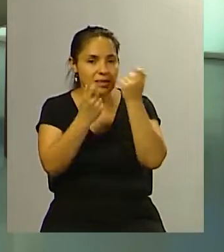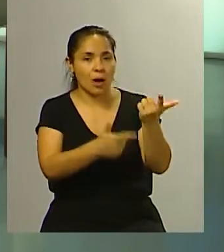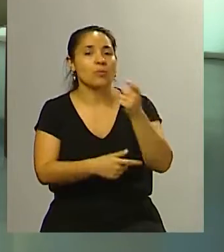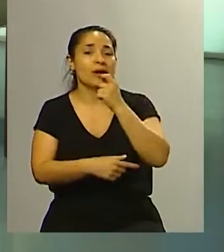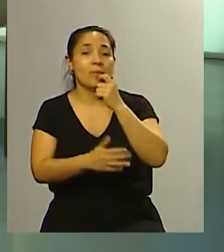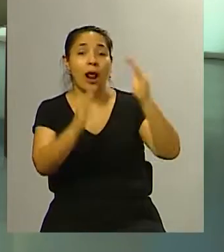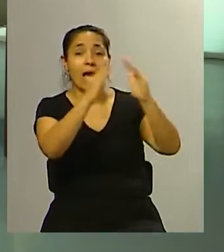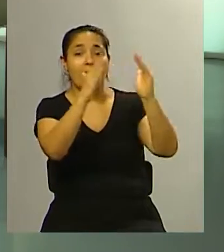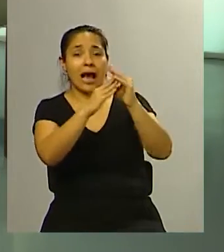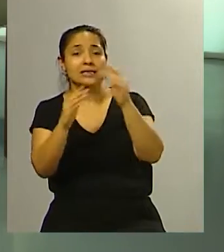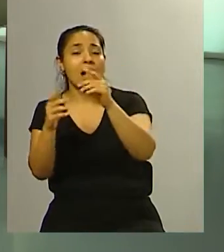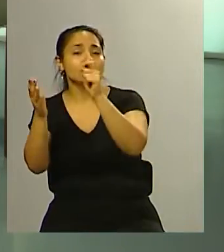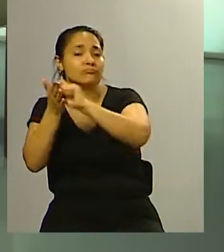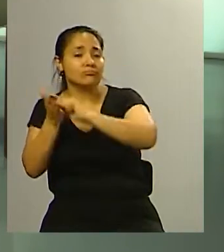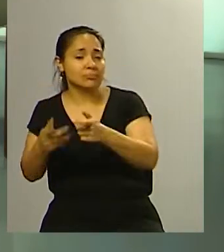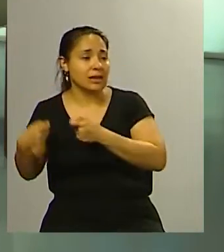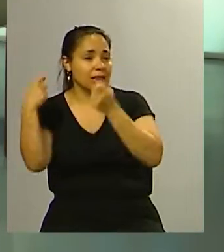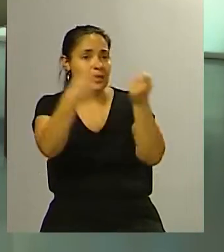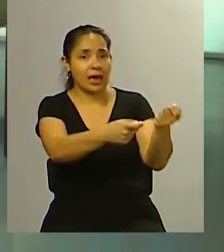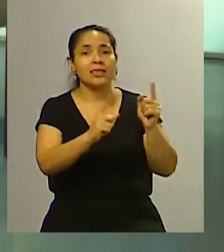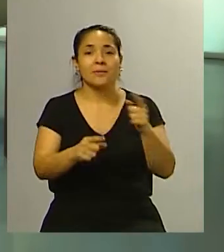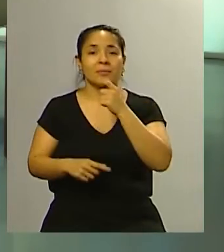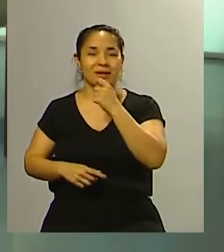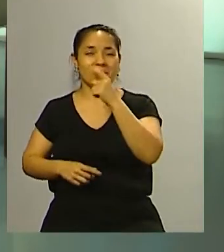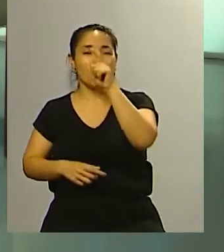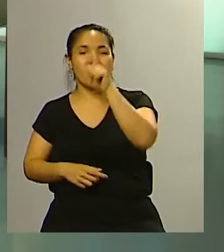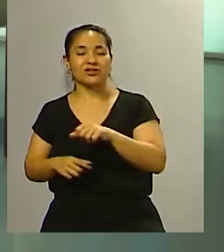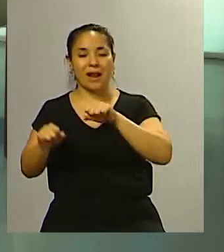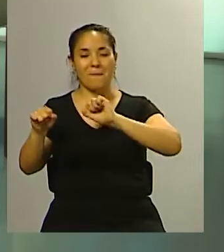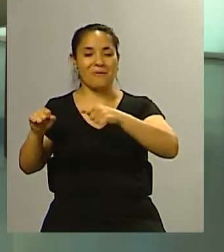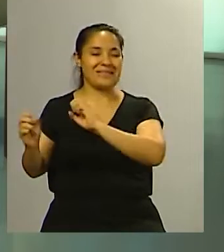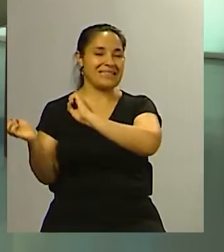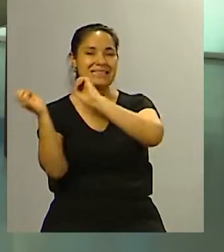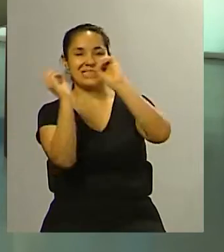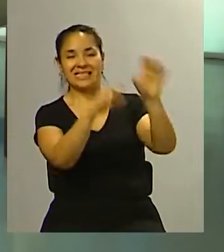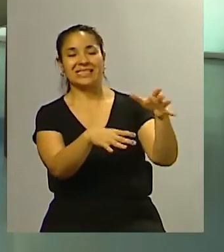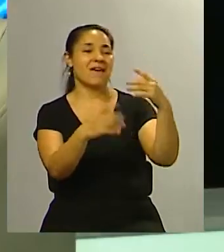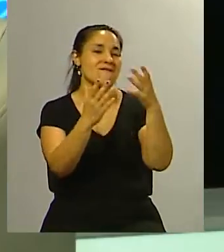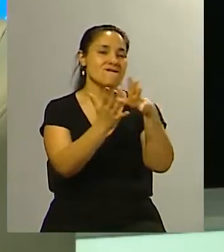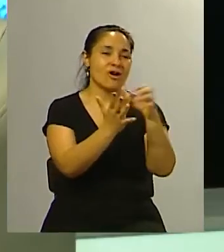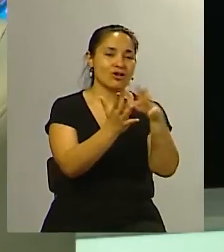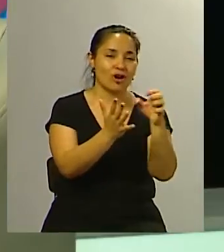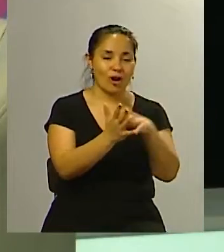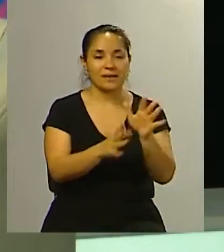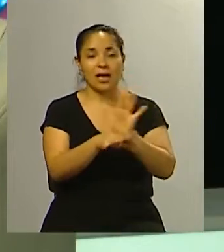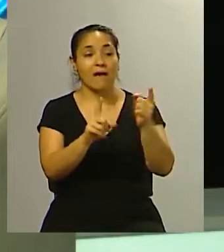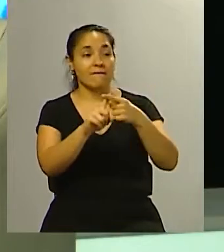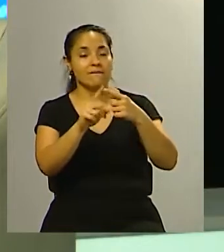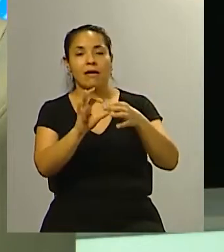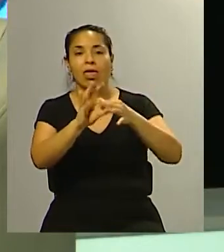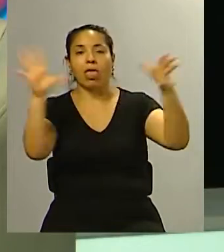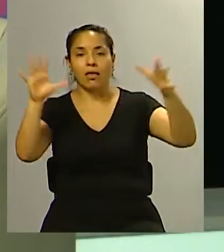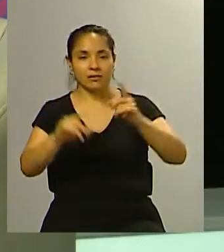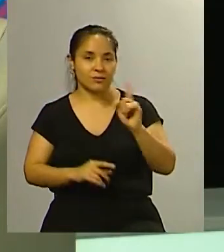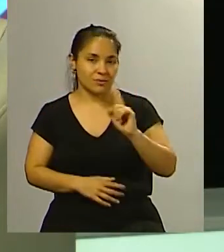casa, teníamos el delivery de fotocopias, o sea, nunca se desvinculó el estudiante. Y sí tuvimos estrategias